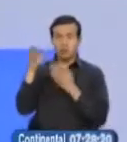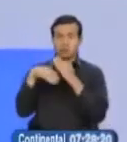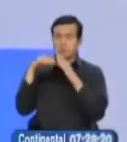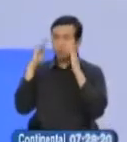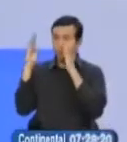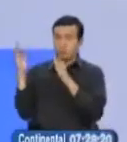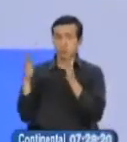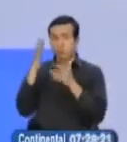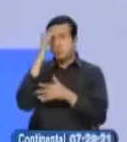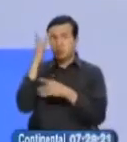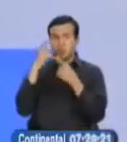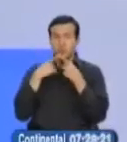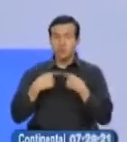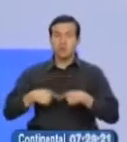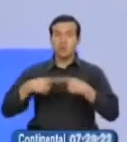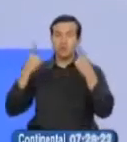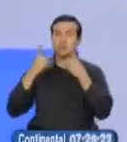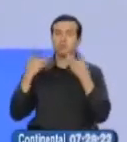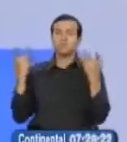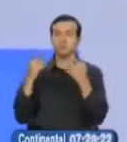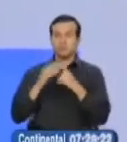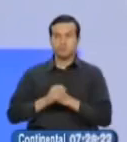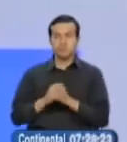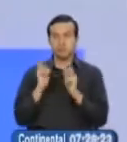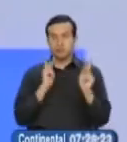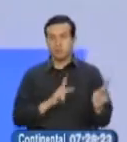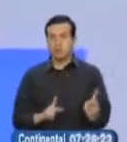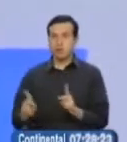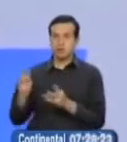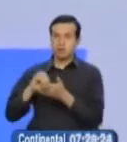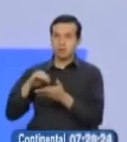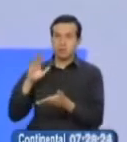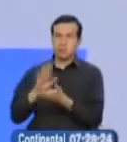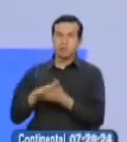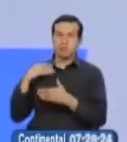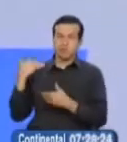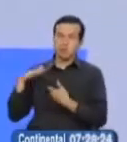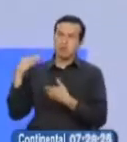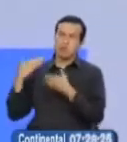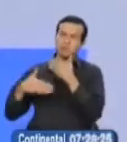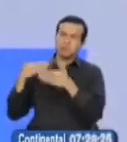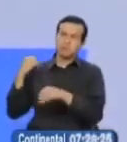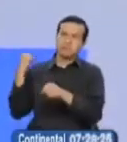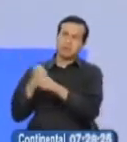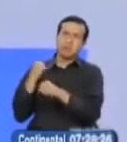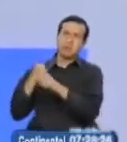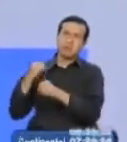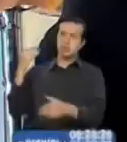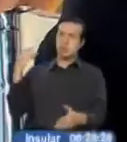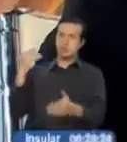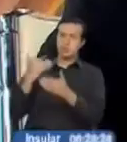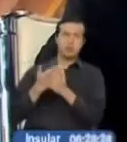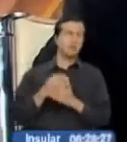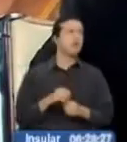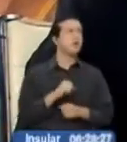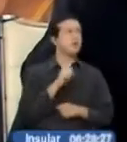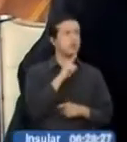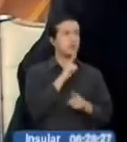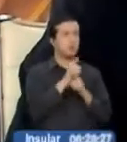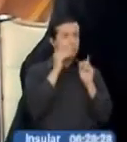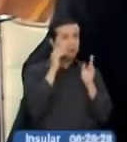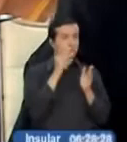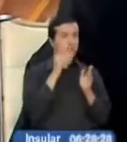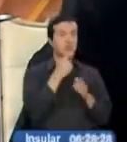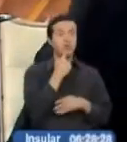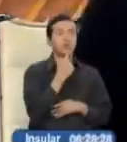cuenta porque esta declaración y este plan de implementación se ha venido trabajando desde hace un par de años. No digo que no los hayan tomado en cuenta, lo